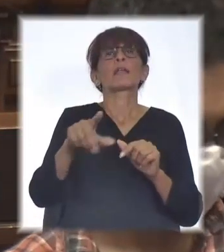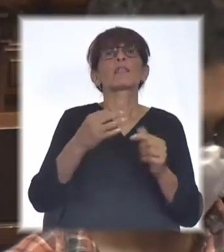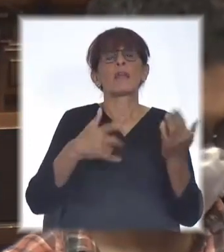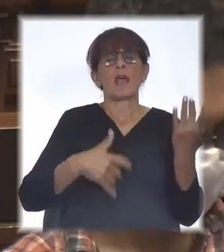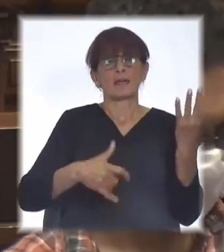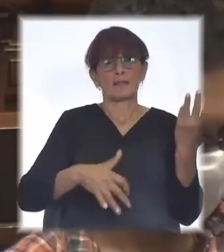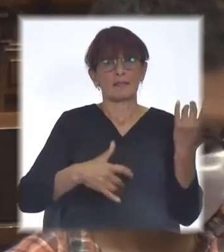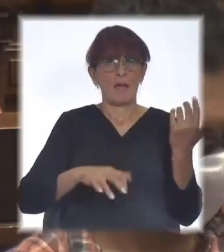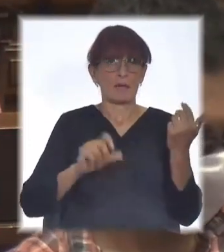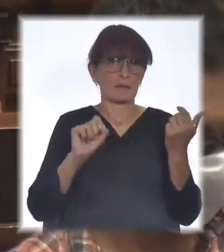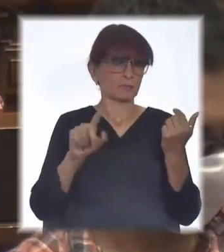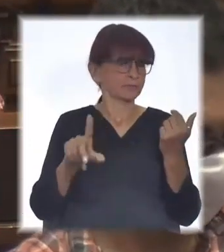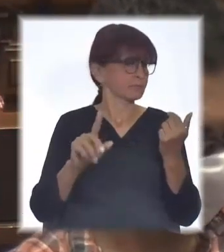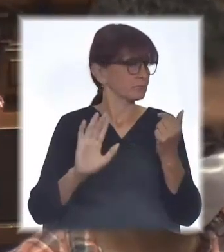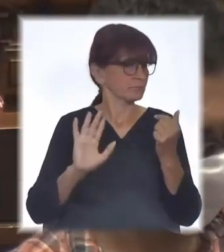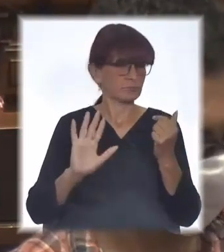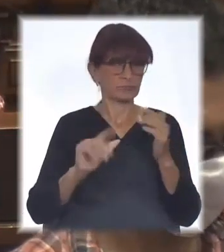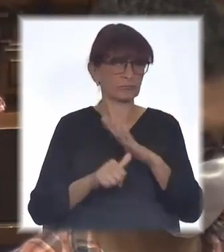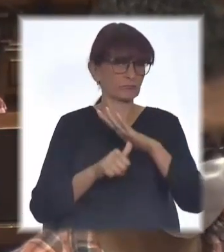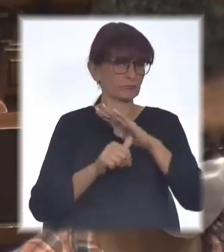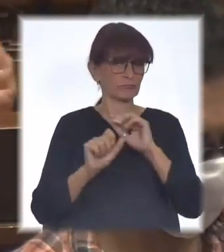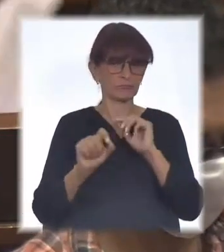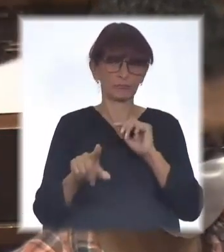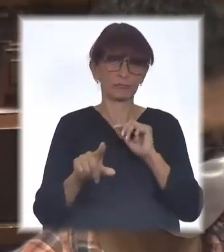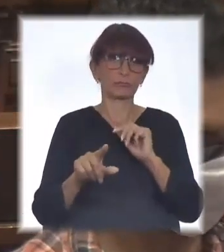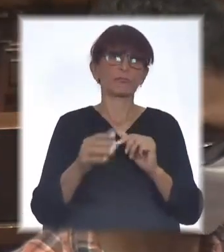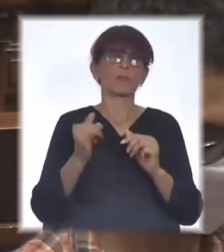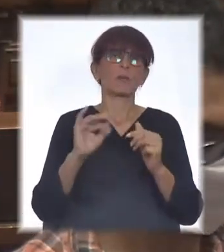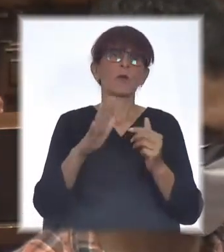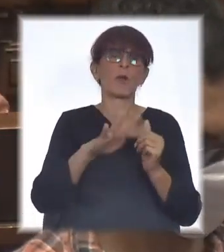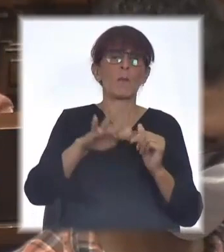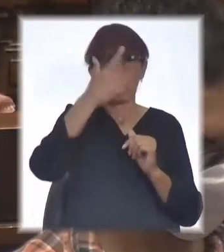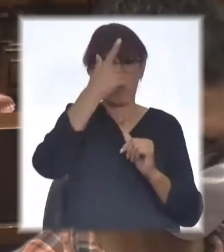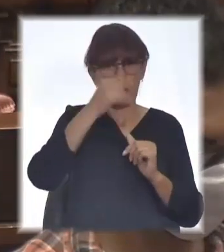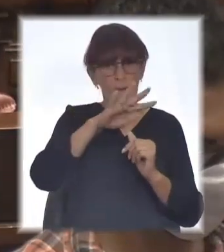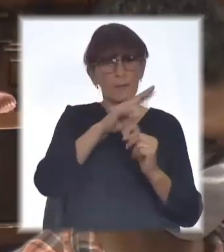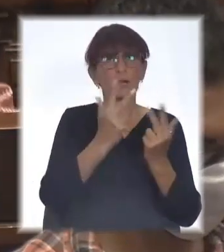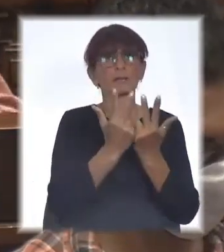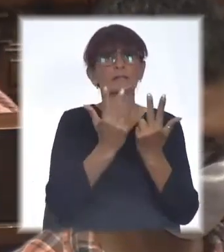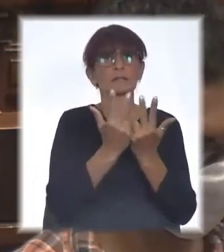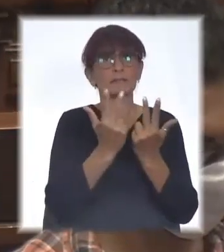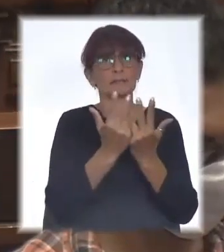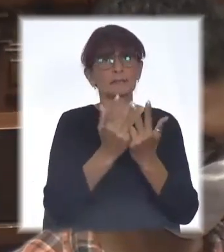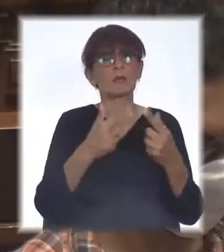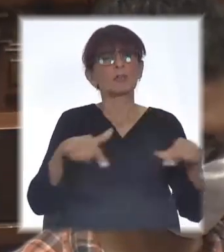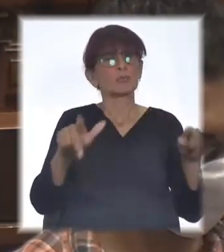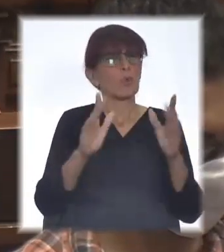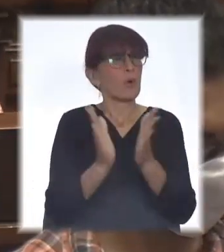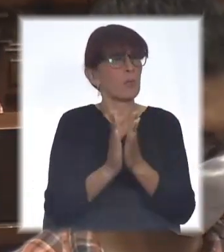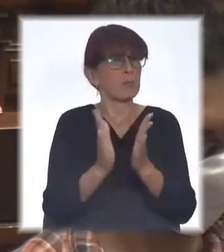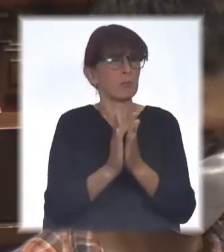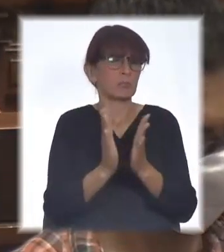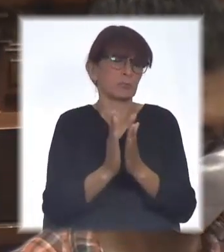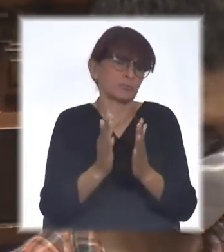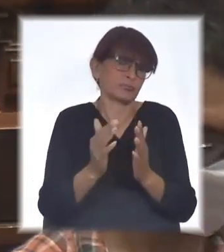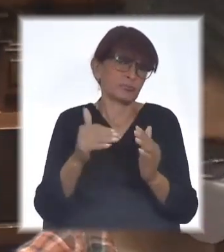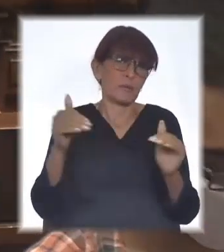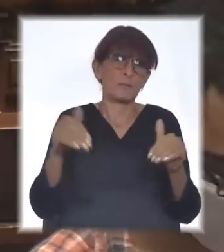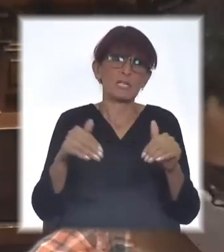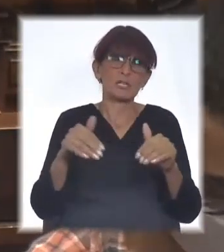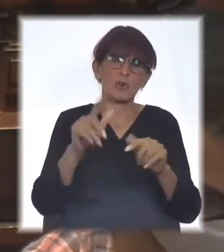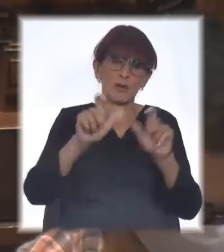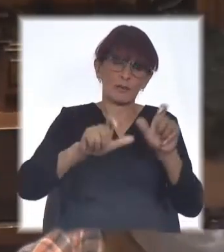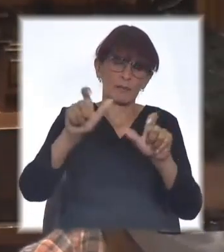guitarra olimareña por parte del pueblo de 33 donde fue aplaudido por decenas de miles que